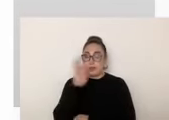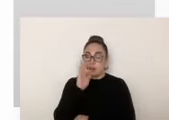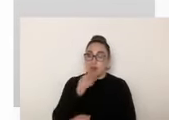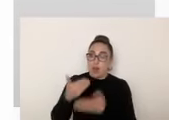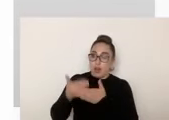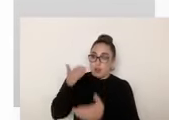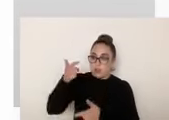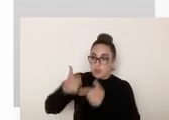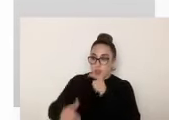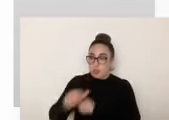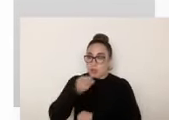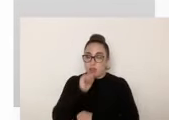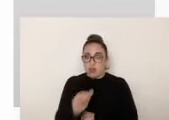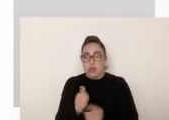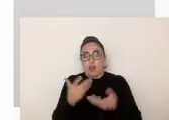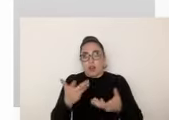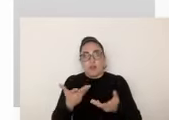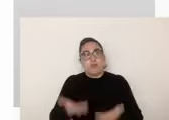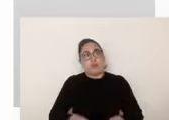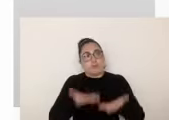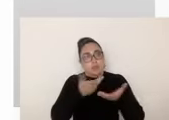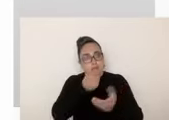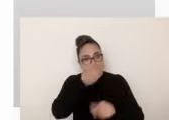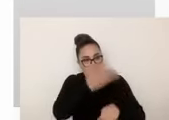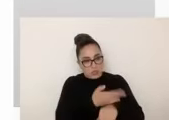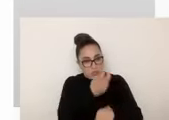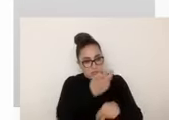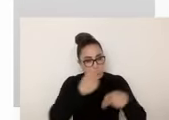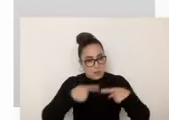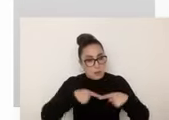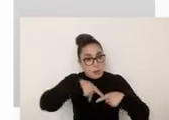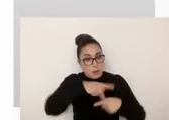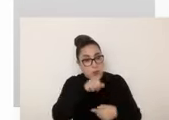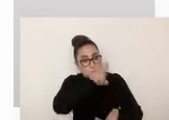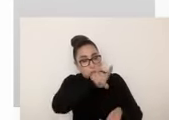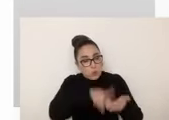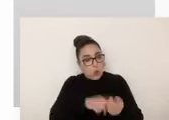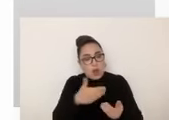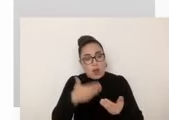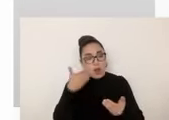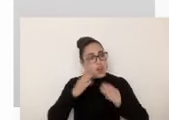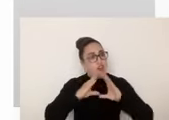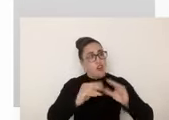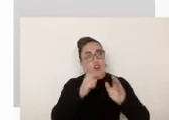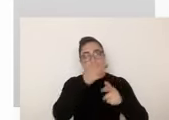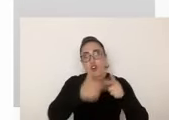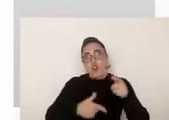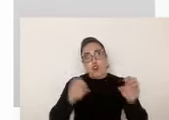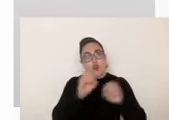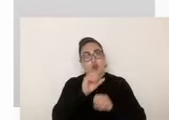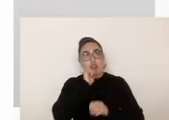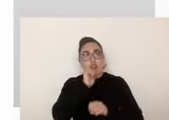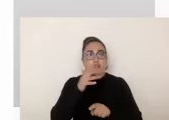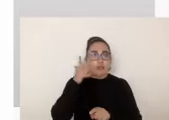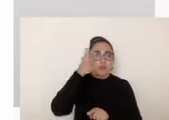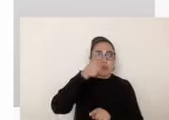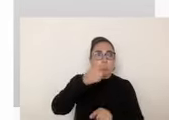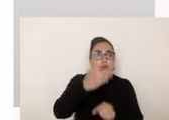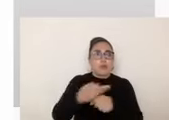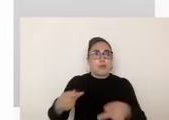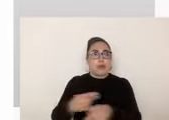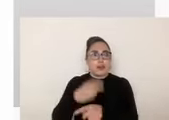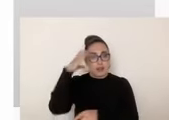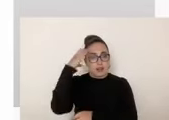un mal a una persona, le impones un castigo para mejorar la vida de otras personas porque vas a evitar delitos en el futuro. Eso es